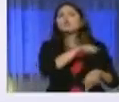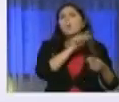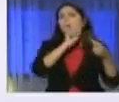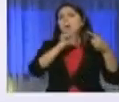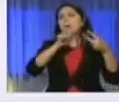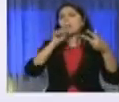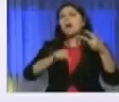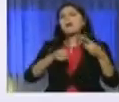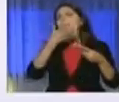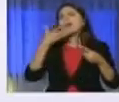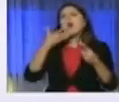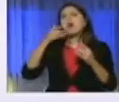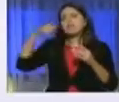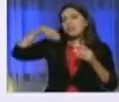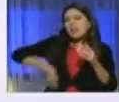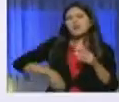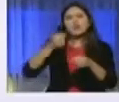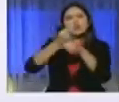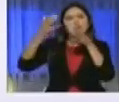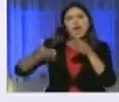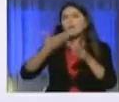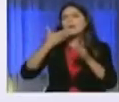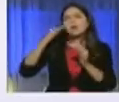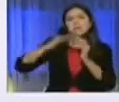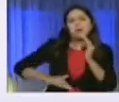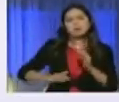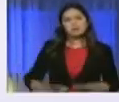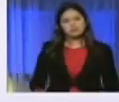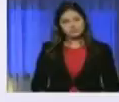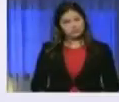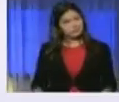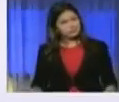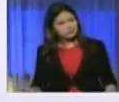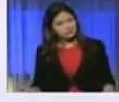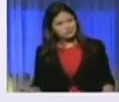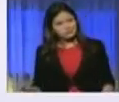rebajar el salario de los trabajadores. ¿Ah?